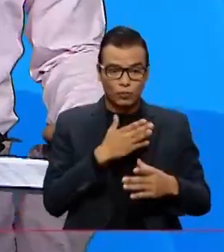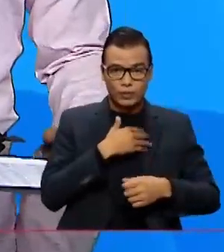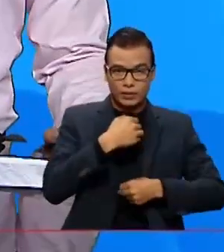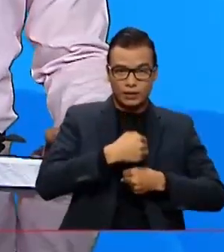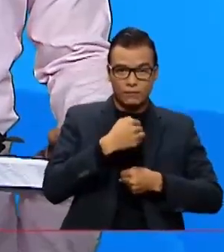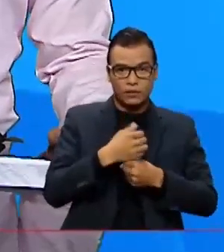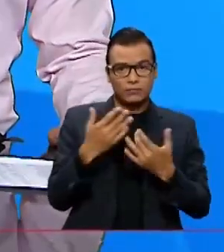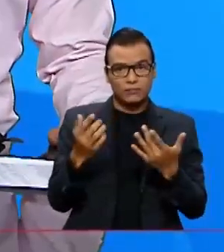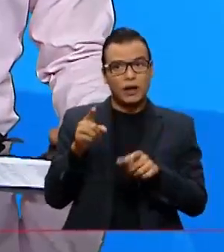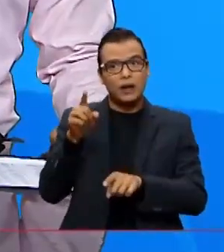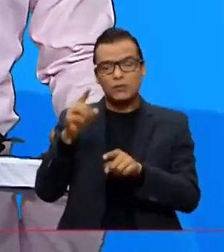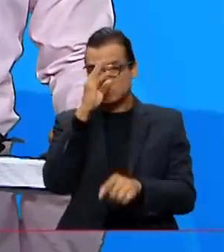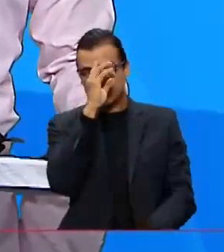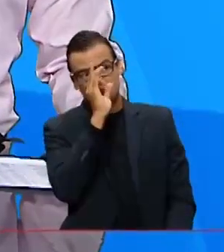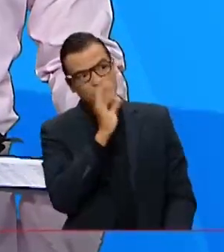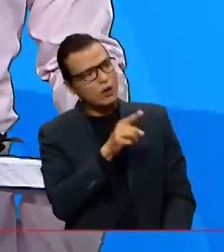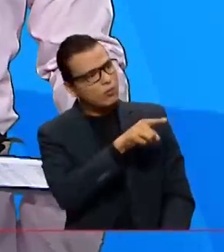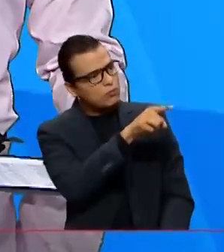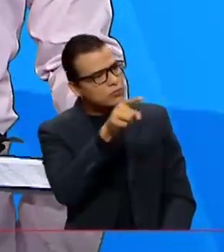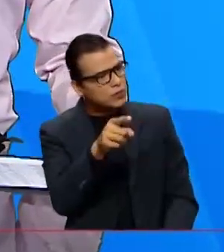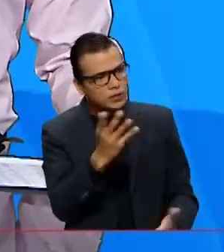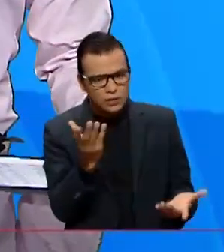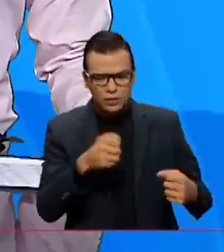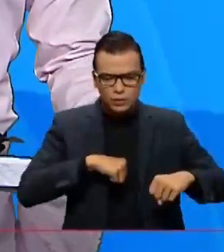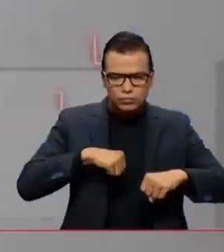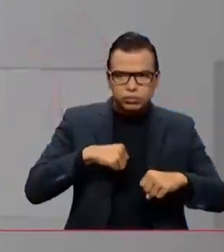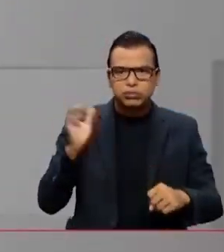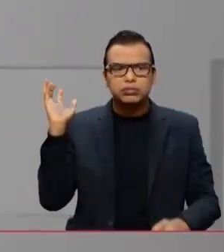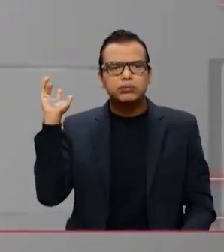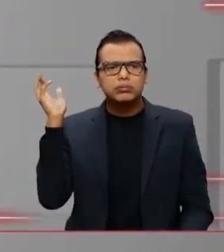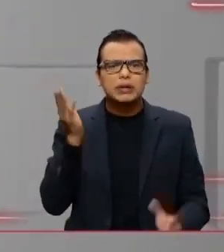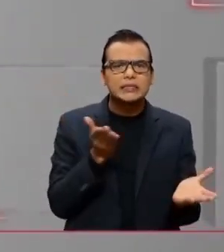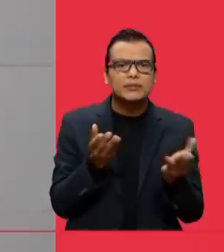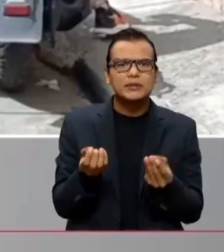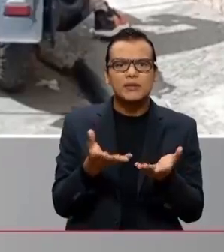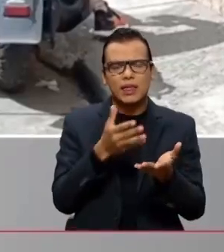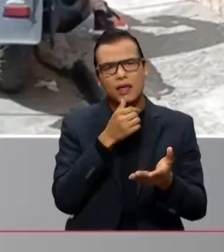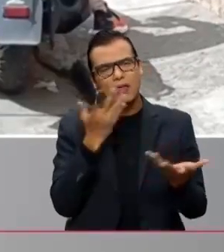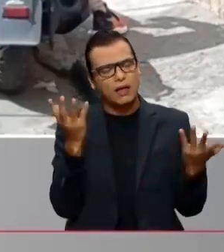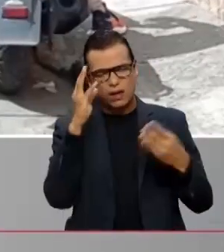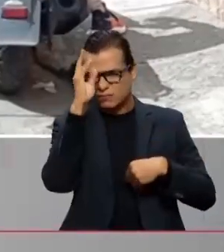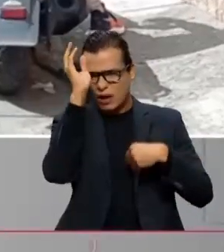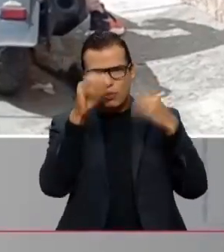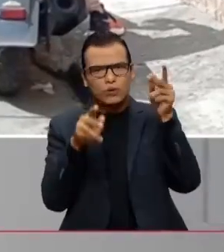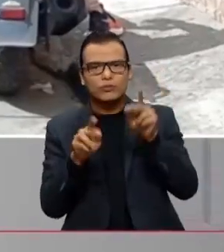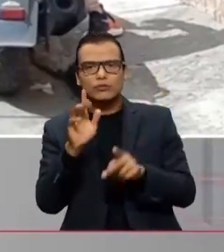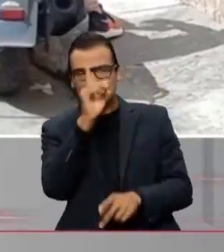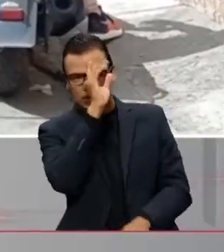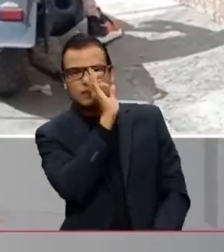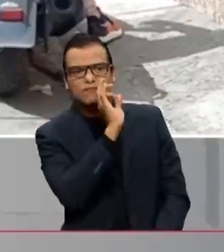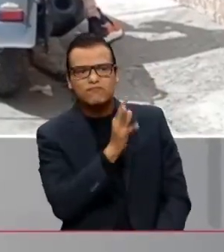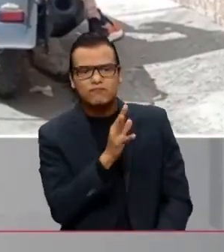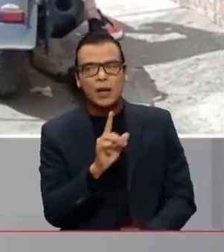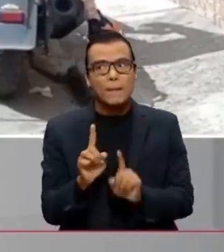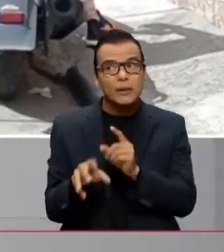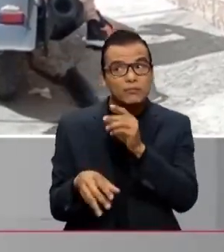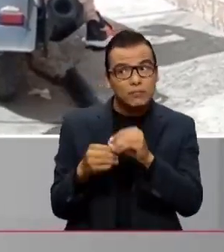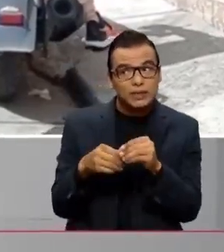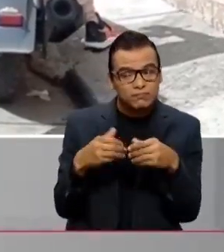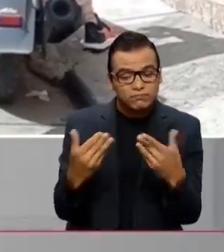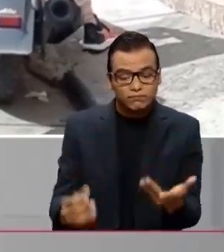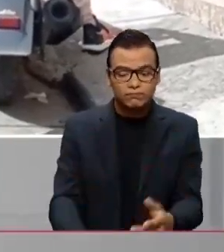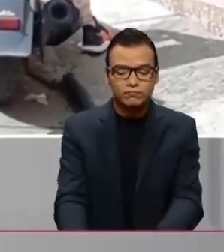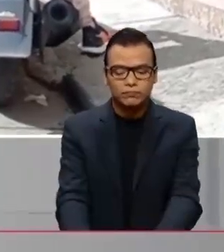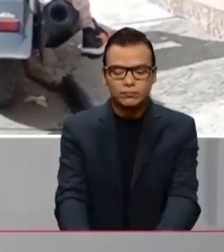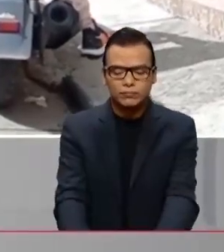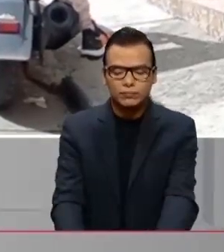amenazados por no prestar el servicio de ambulancia en la población. ¿Sabe qué es lo más triste, Gigi? ¿Qué? Que esa